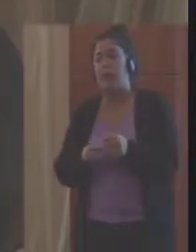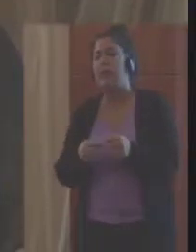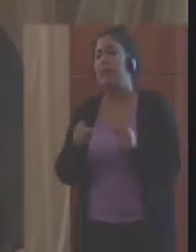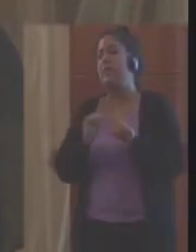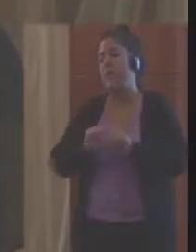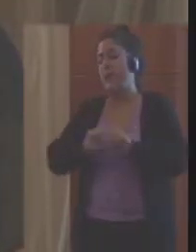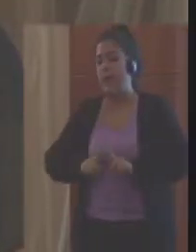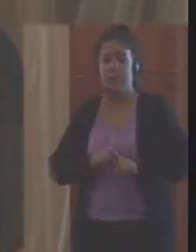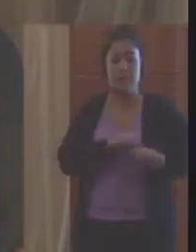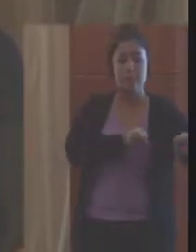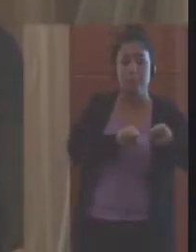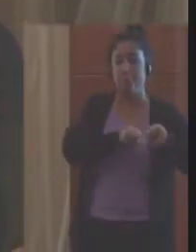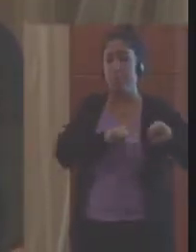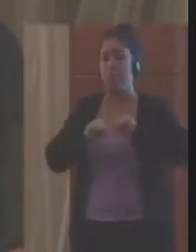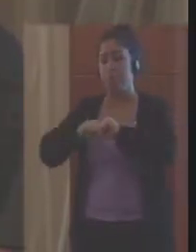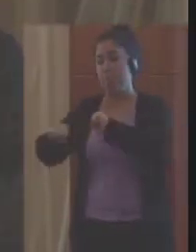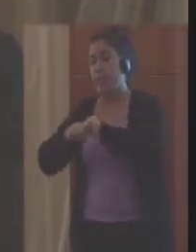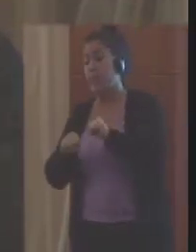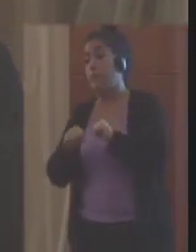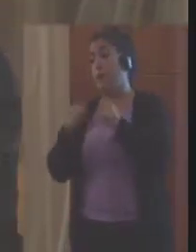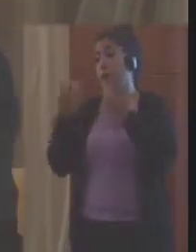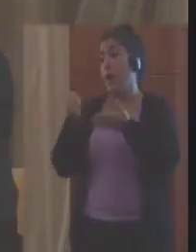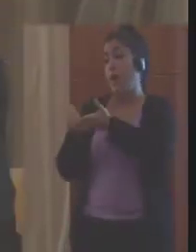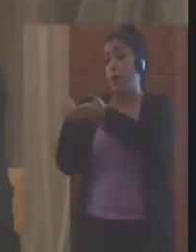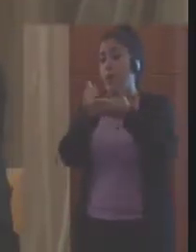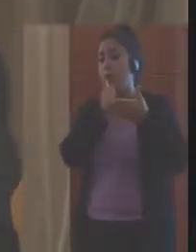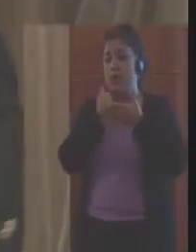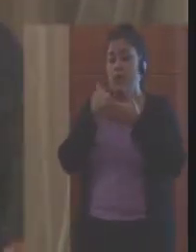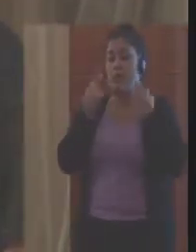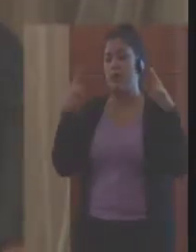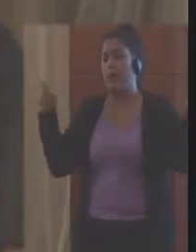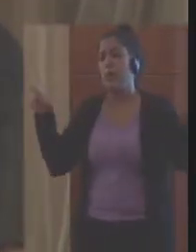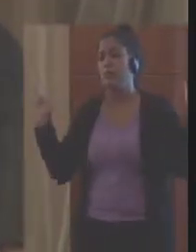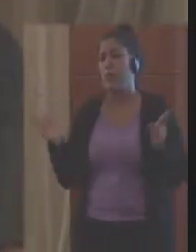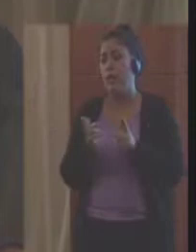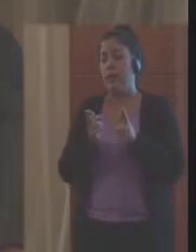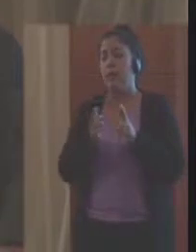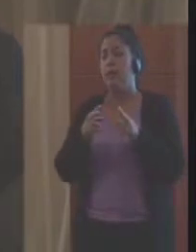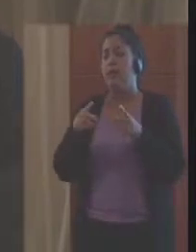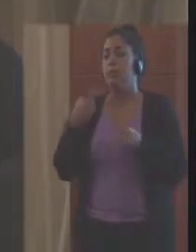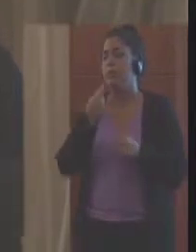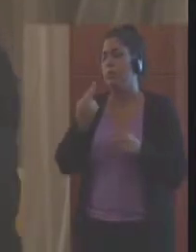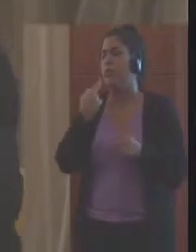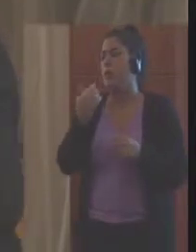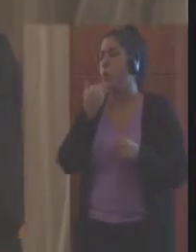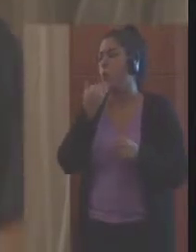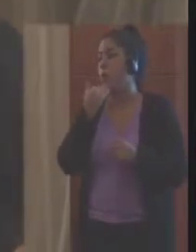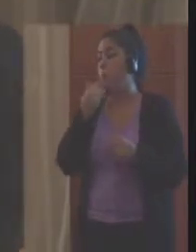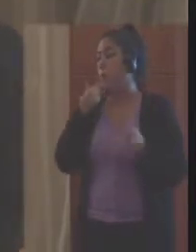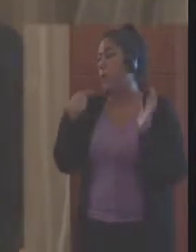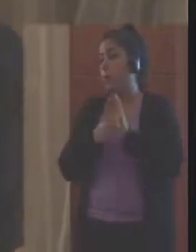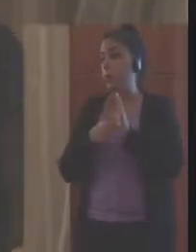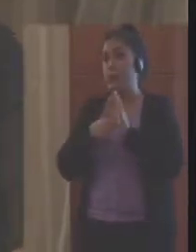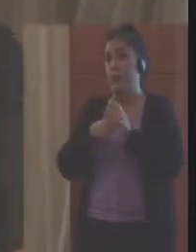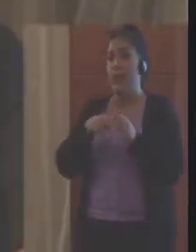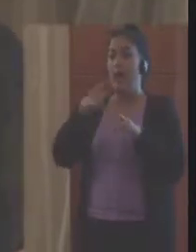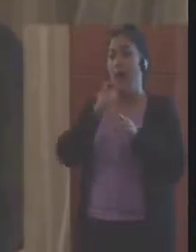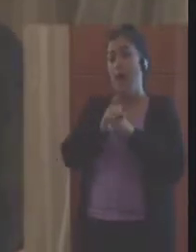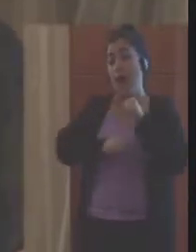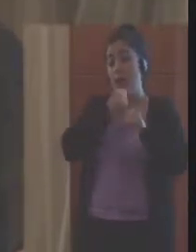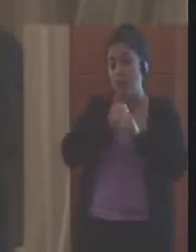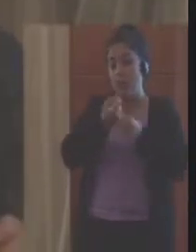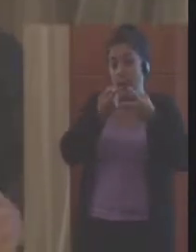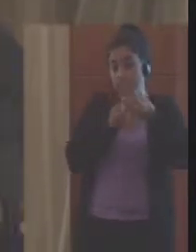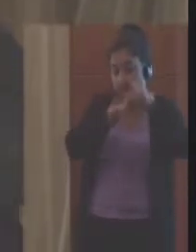in actividades January, de respuesta a los we desastres. treat January Cada as año, disaster, as en enero, earthquake awareness month. tenemos